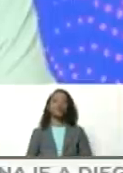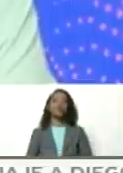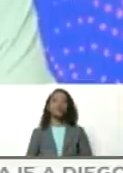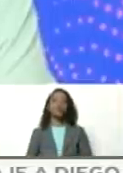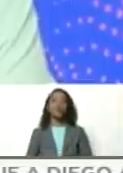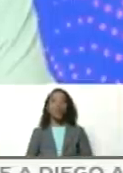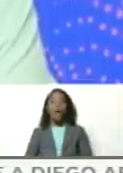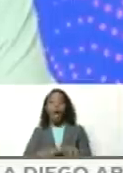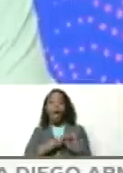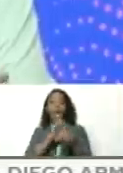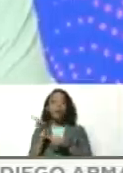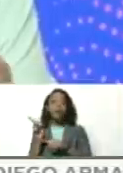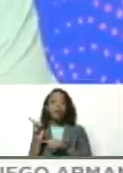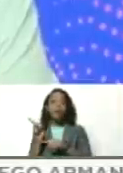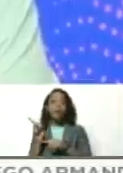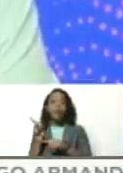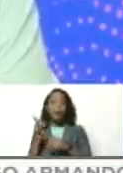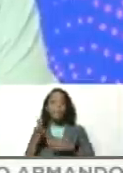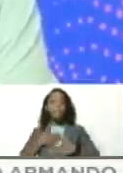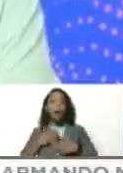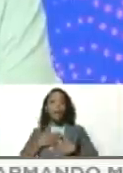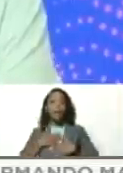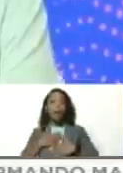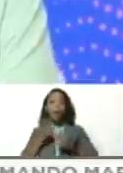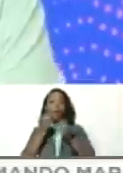Y eso para mí es bueno.